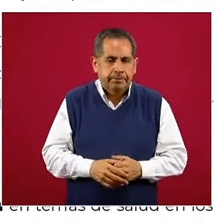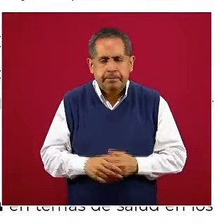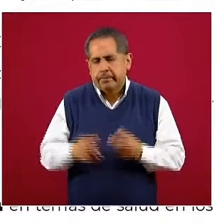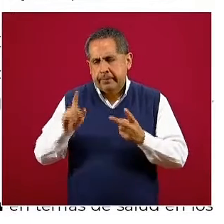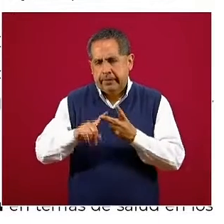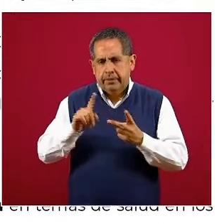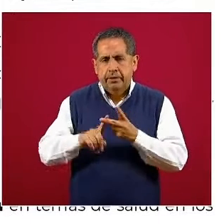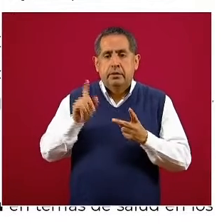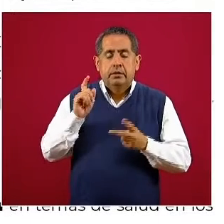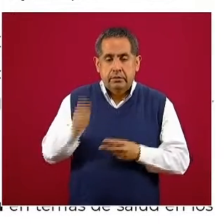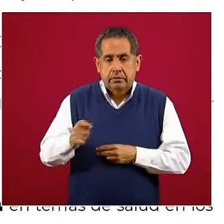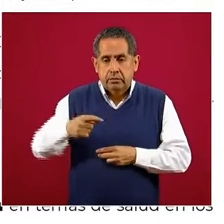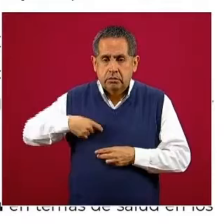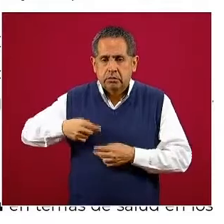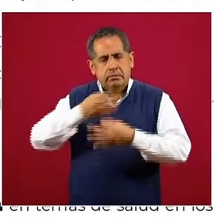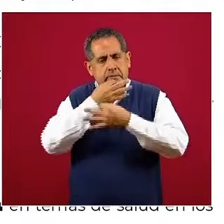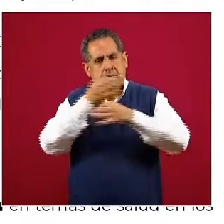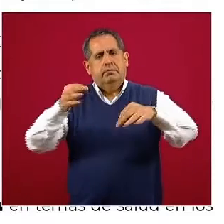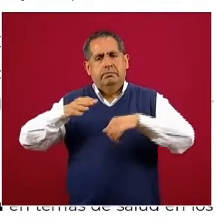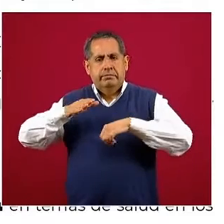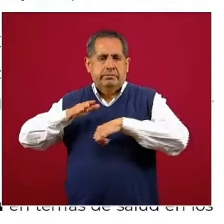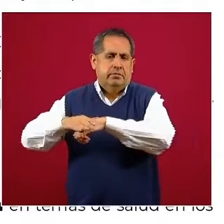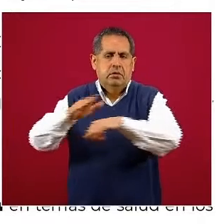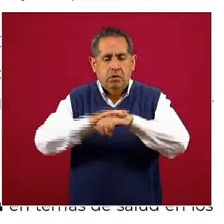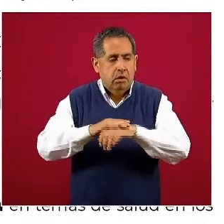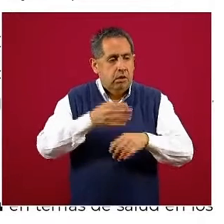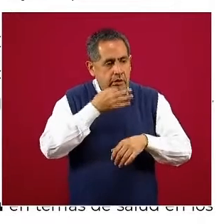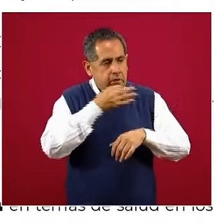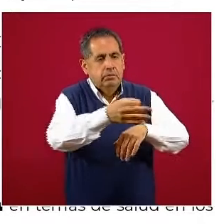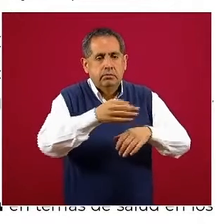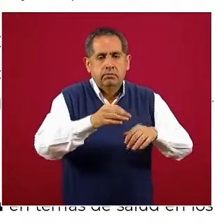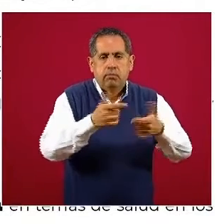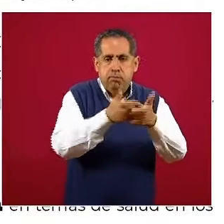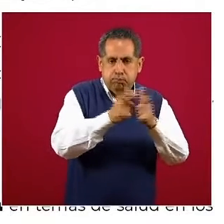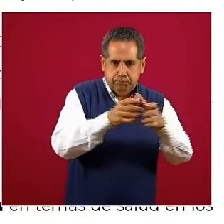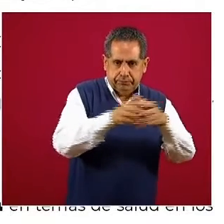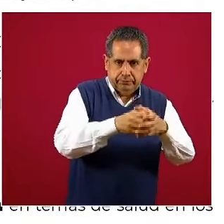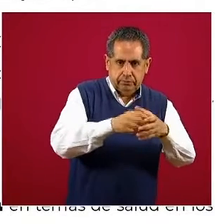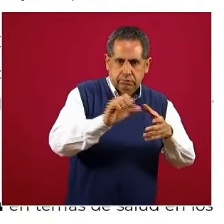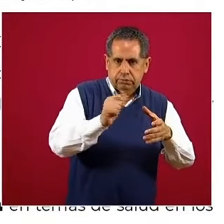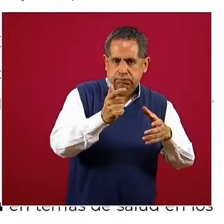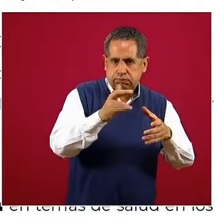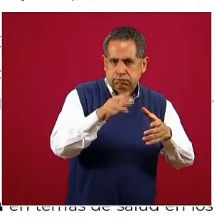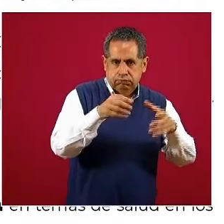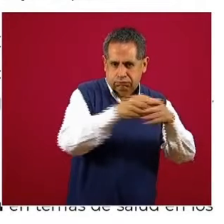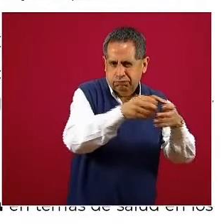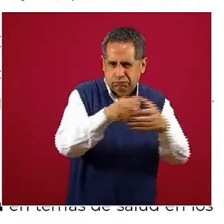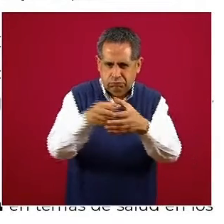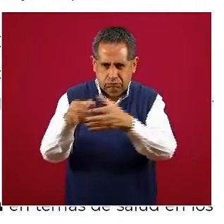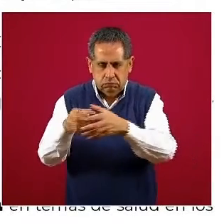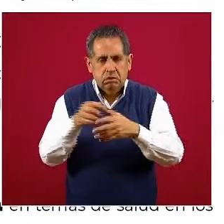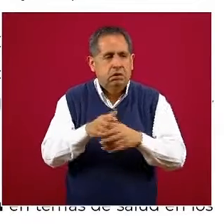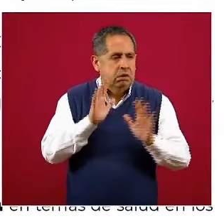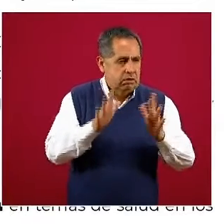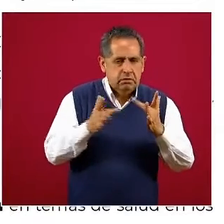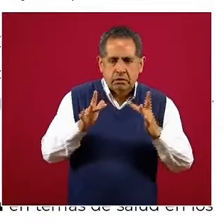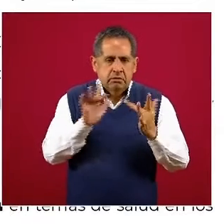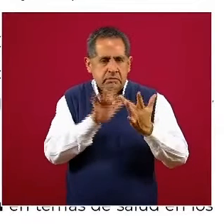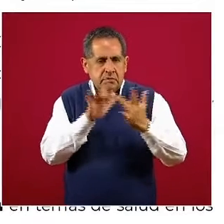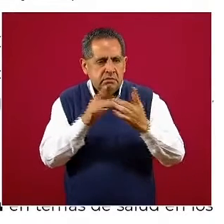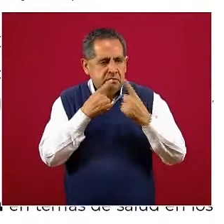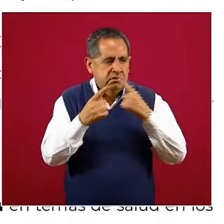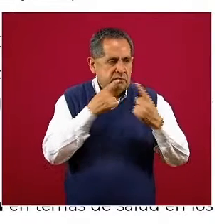donde fundamentalmente seamos el enlace de los 3 niveles de gobierno con los núcleos agrarios en